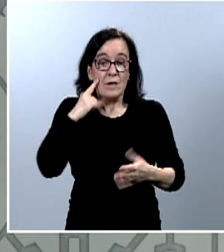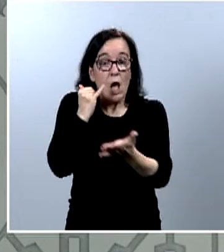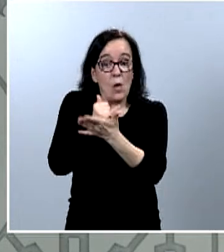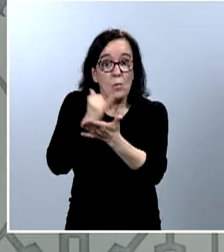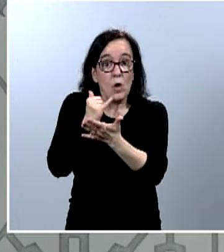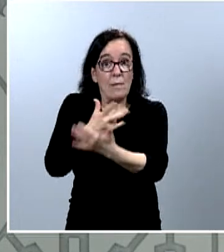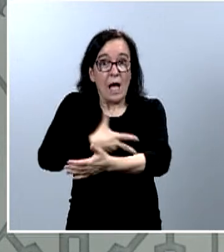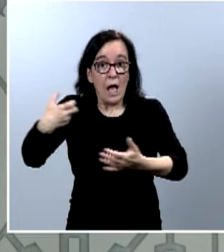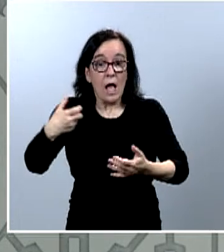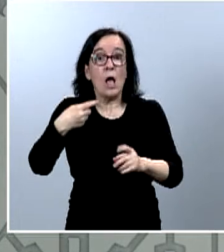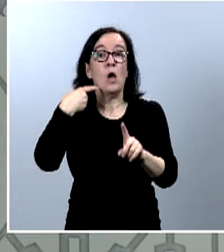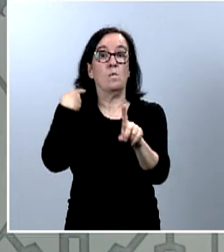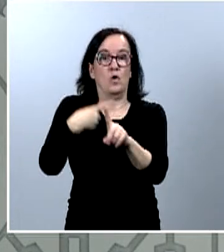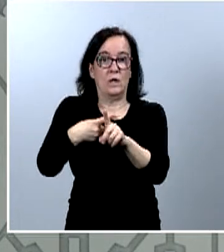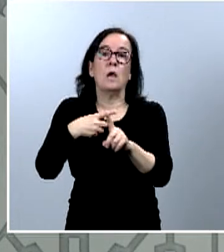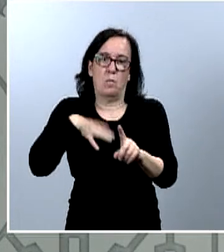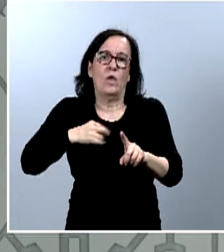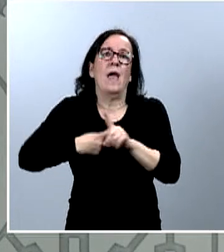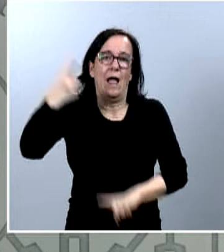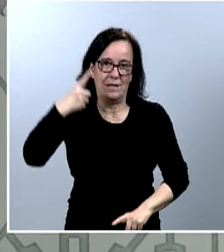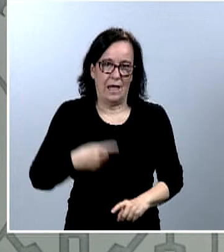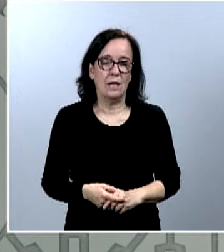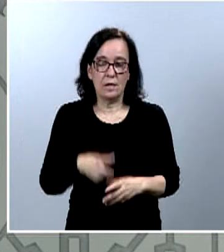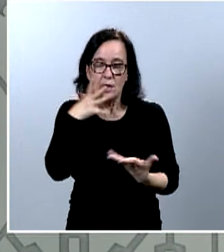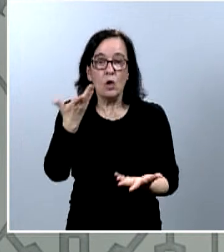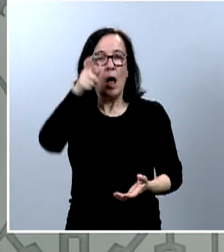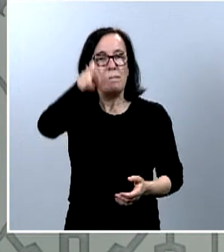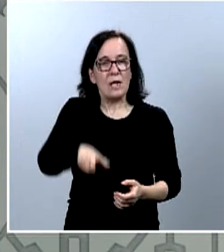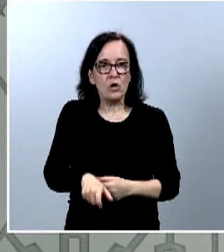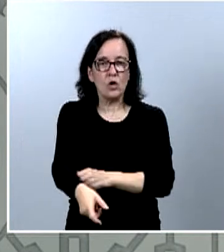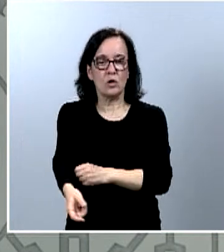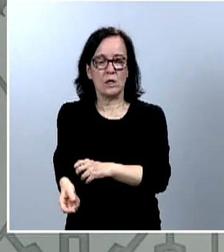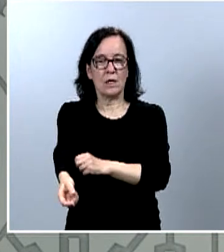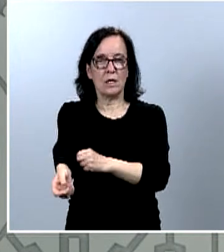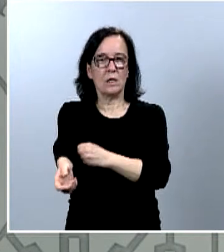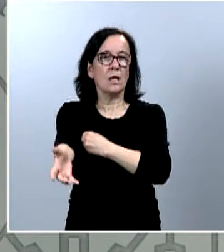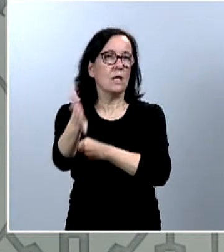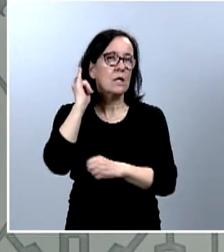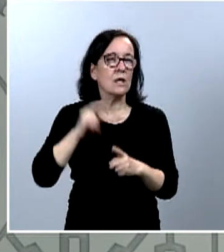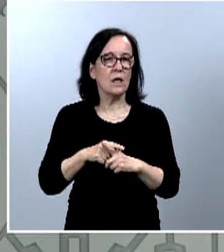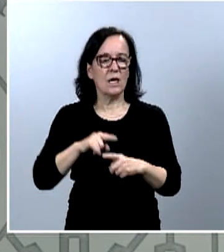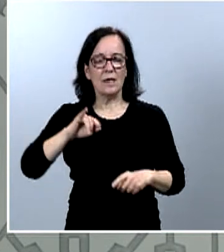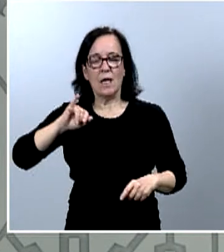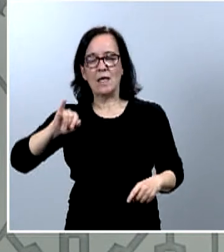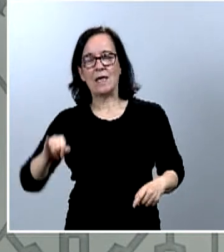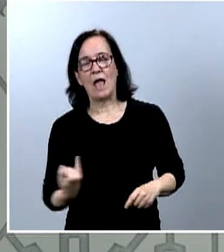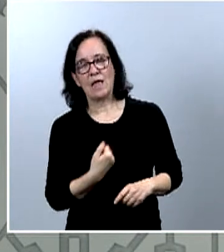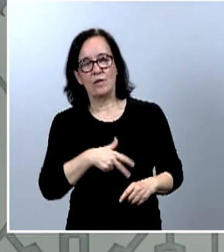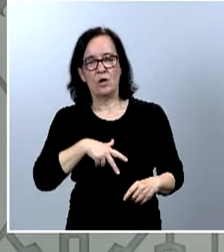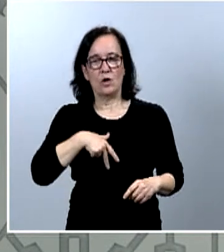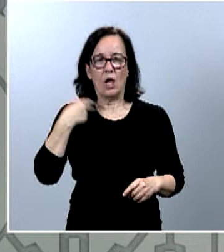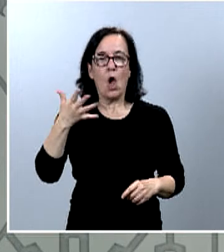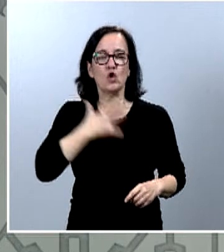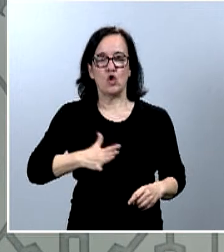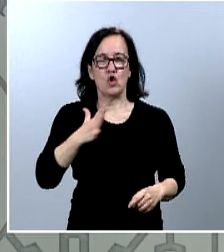positiva es muy alta. Si tenemos una persona que simplemente tiene ese cansancio generalizado y una tos en